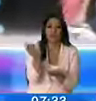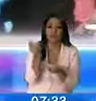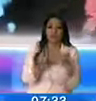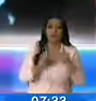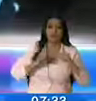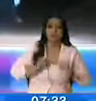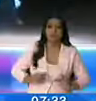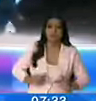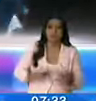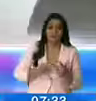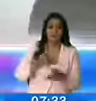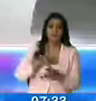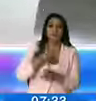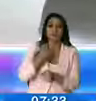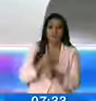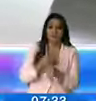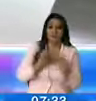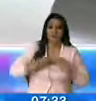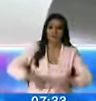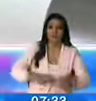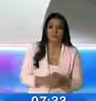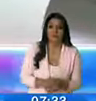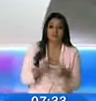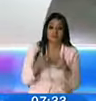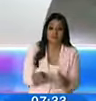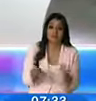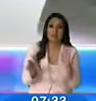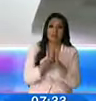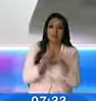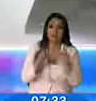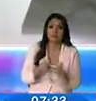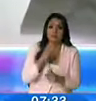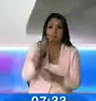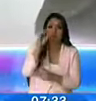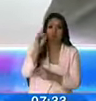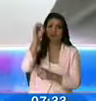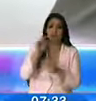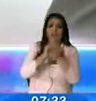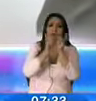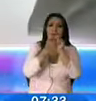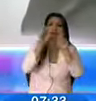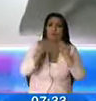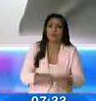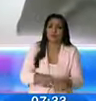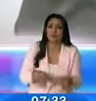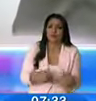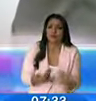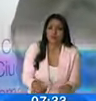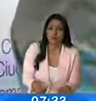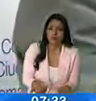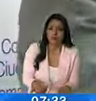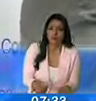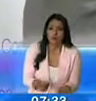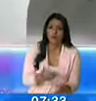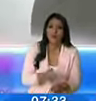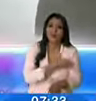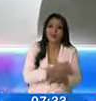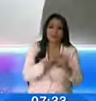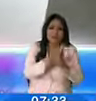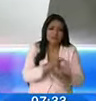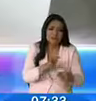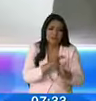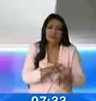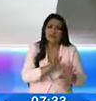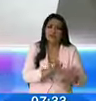y riesgos del trabajo. La misma ley permitía que se puedan modificar esos porcentajes. ¿Con qué condición? Con la existencia de estudios actuariales.